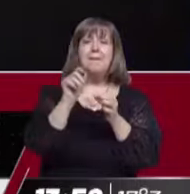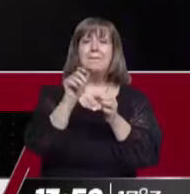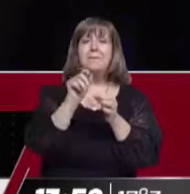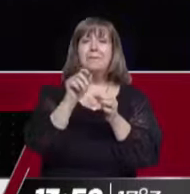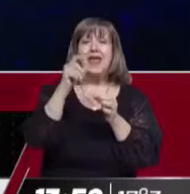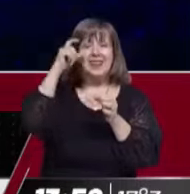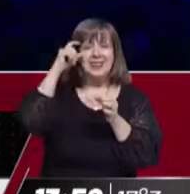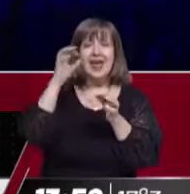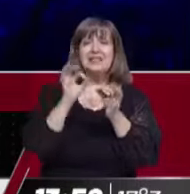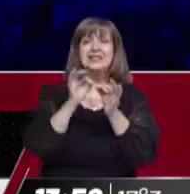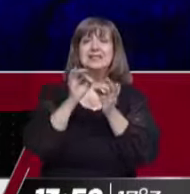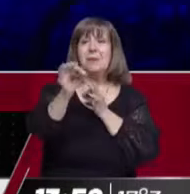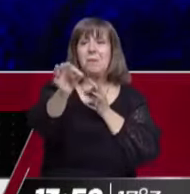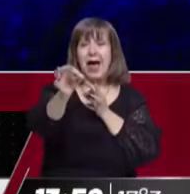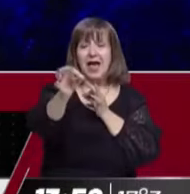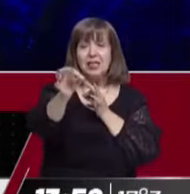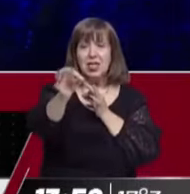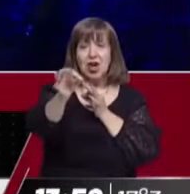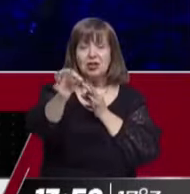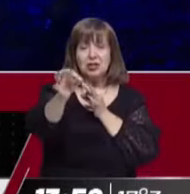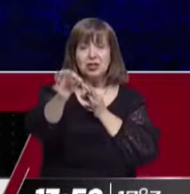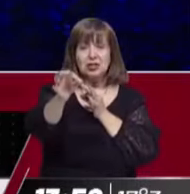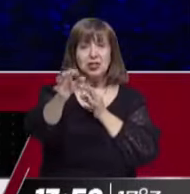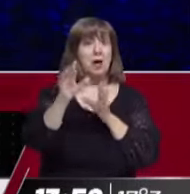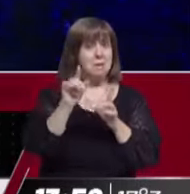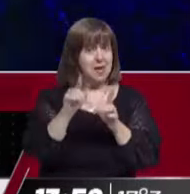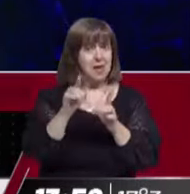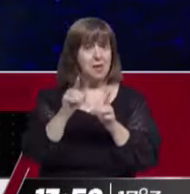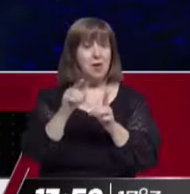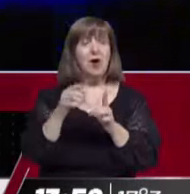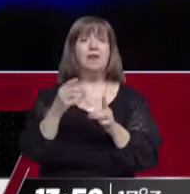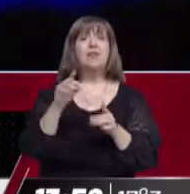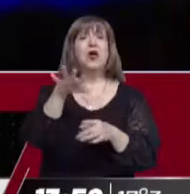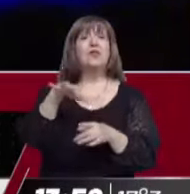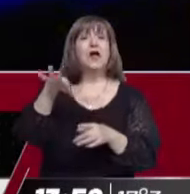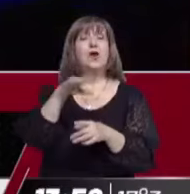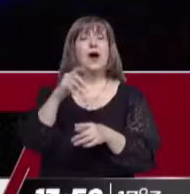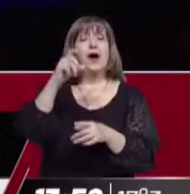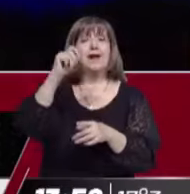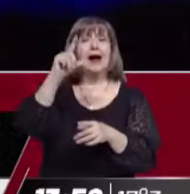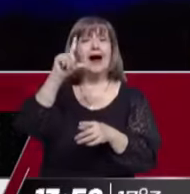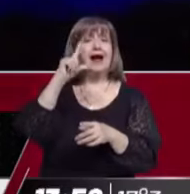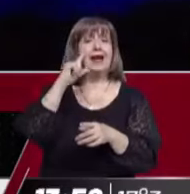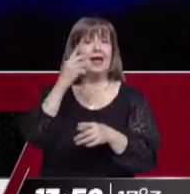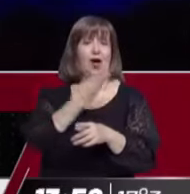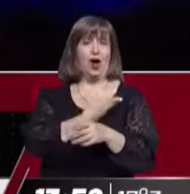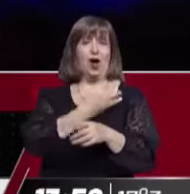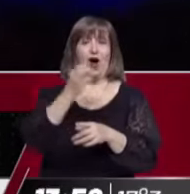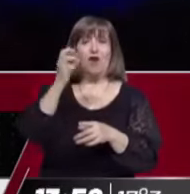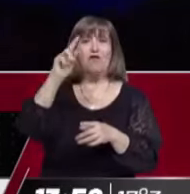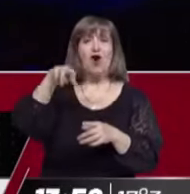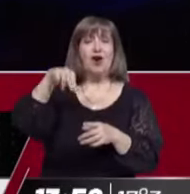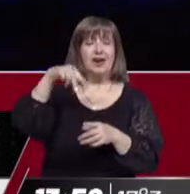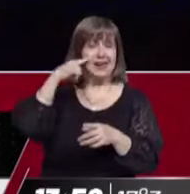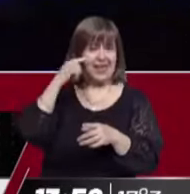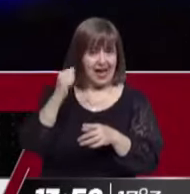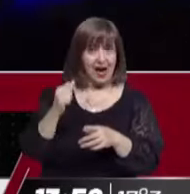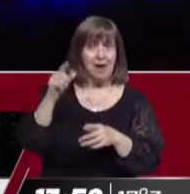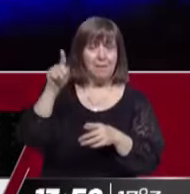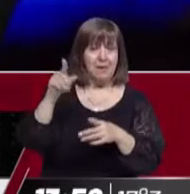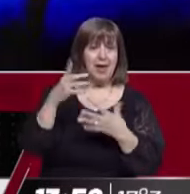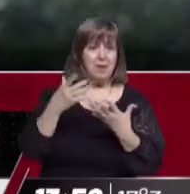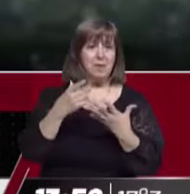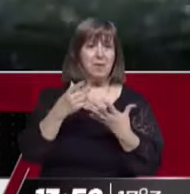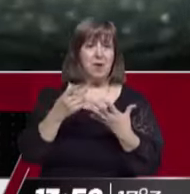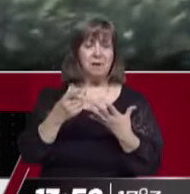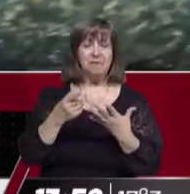en California, que es donde se diseñó y se está empezando a vender a este Terminator, como le llaman, ¿no? Pues una mezcla entre